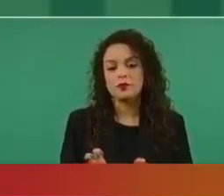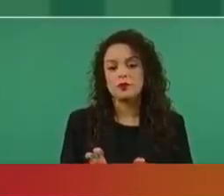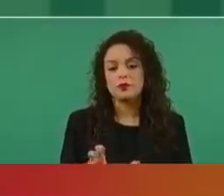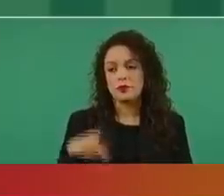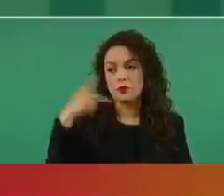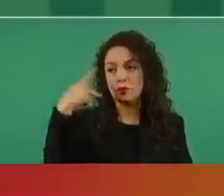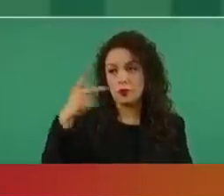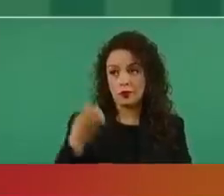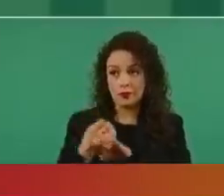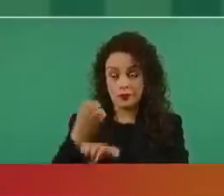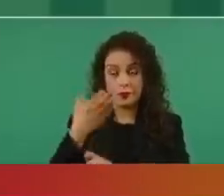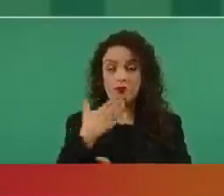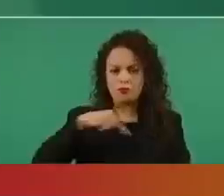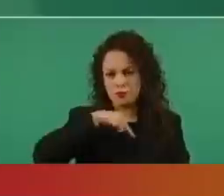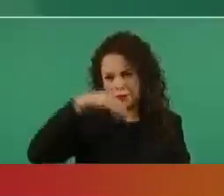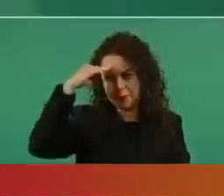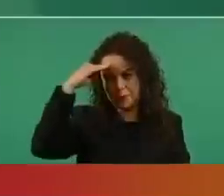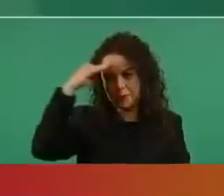Sonora.